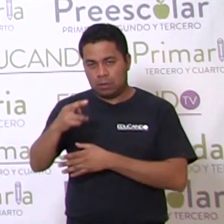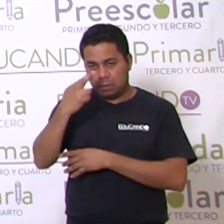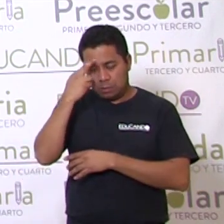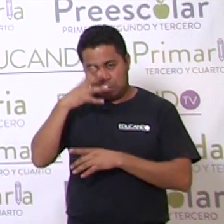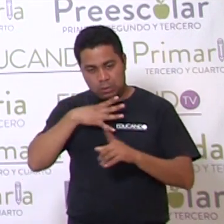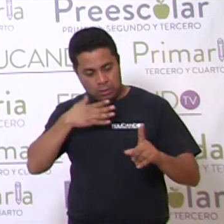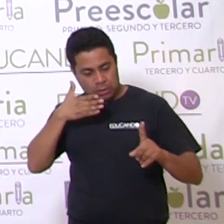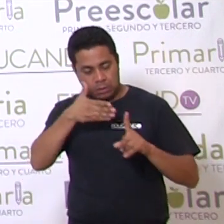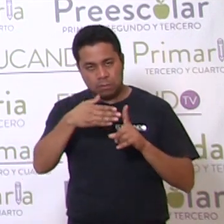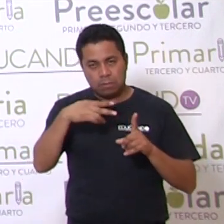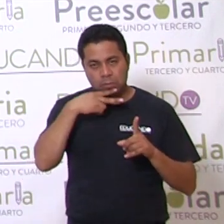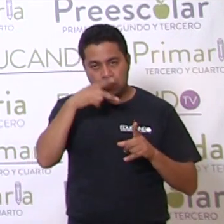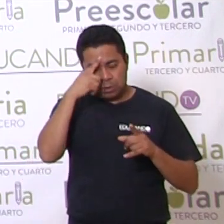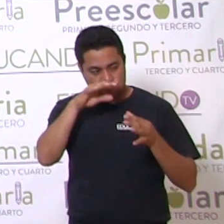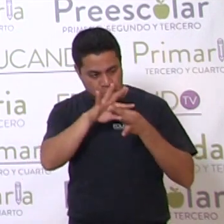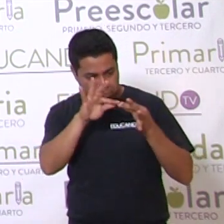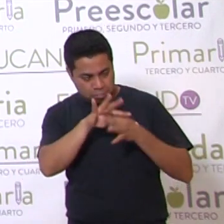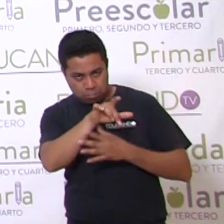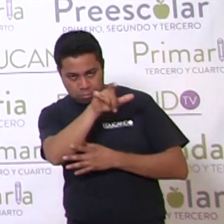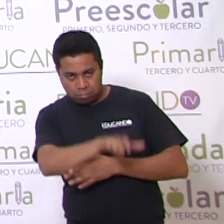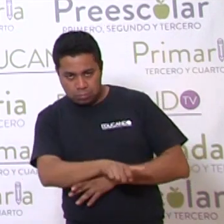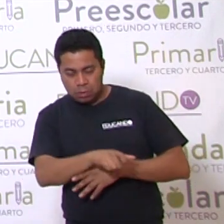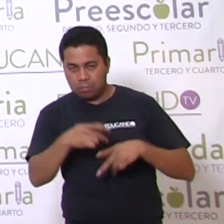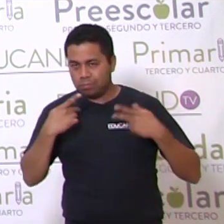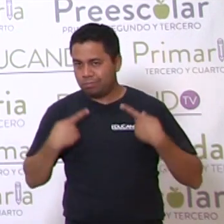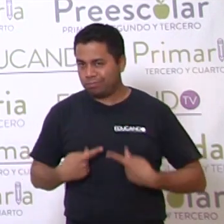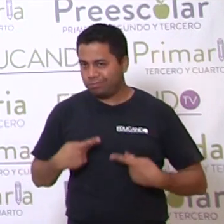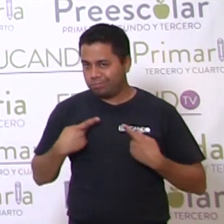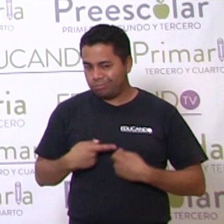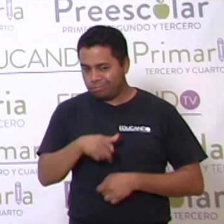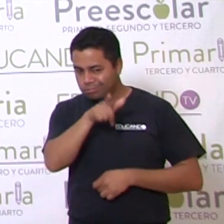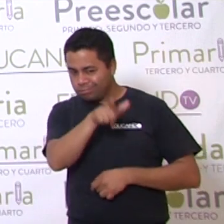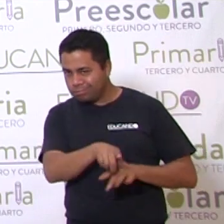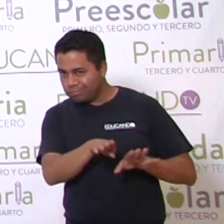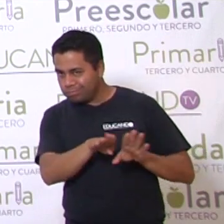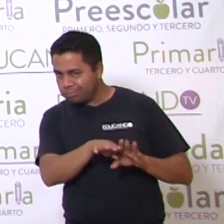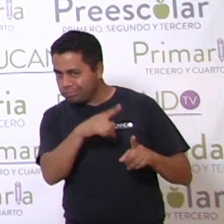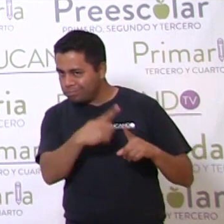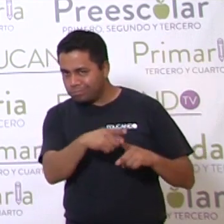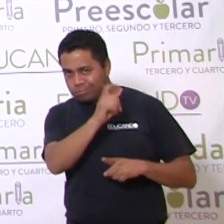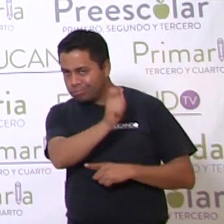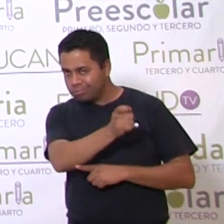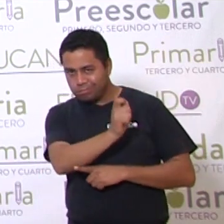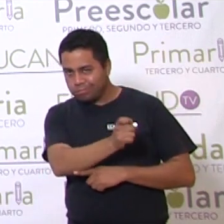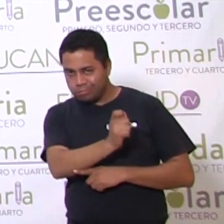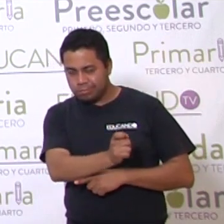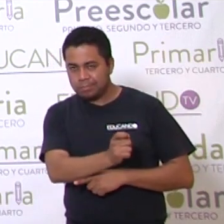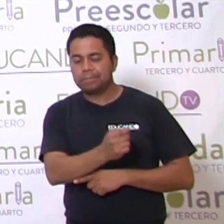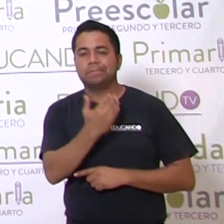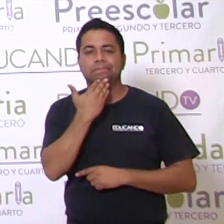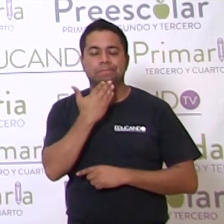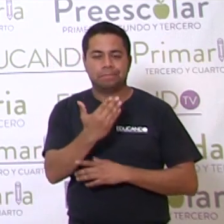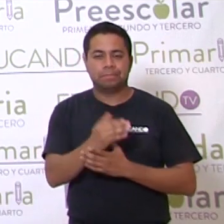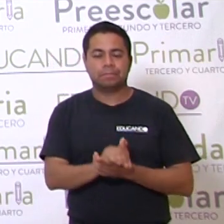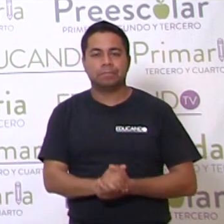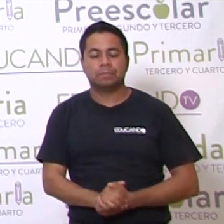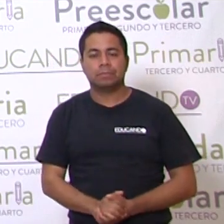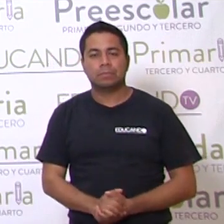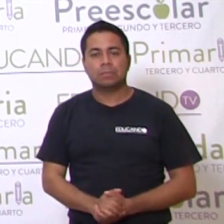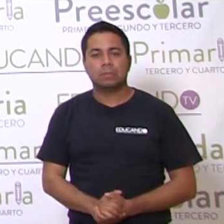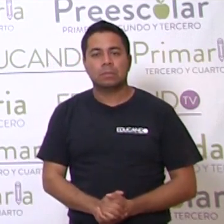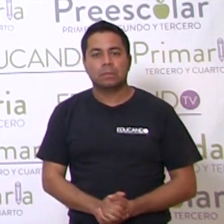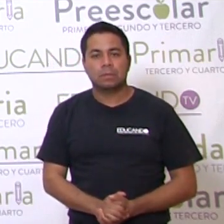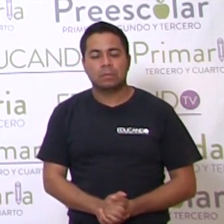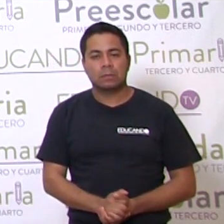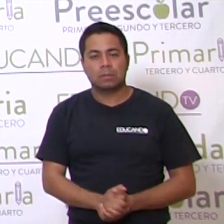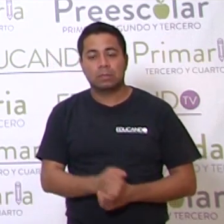específicos para describir personas, bien. Nos vamos a enfocar a